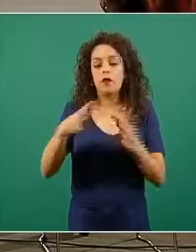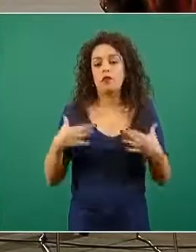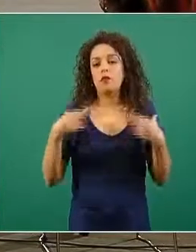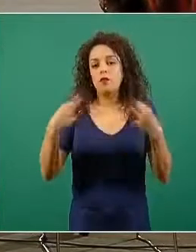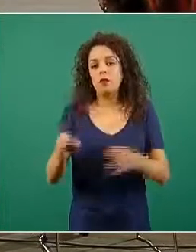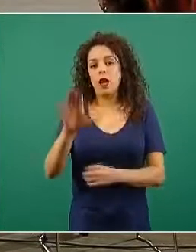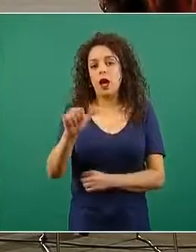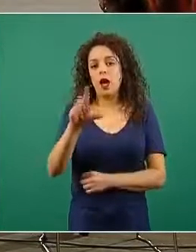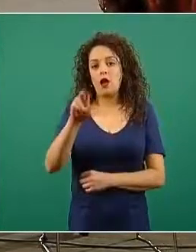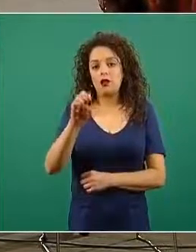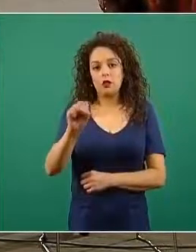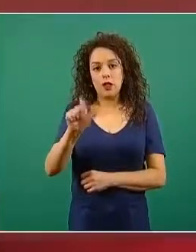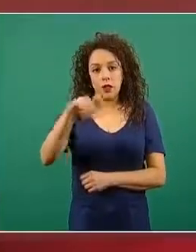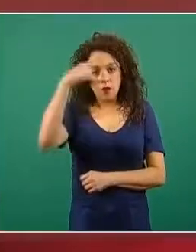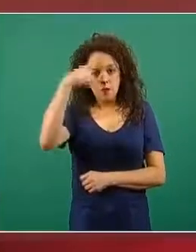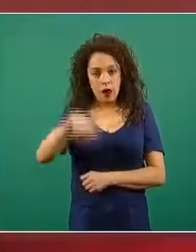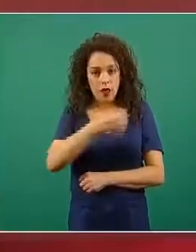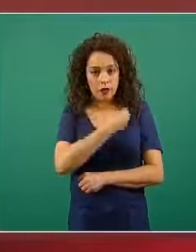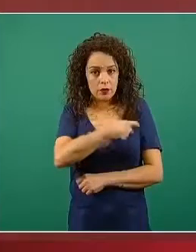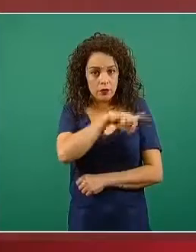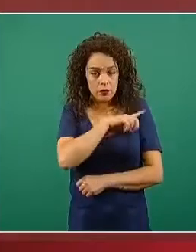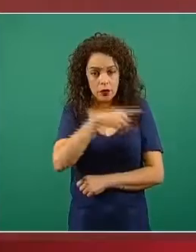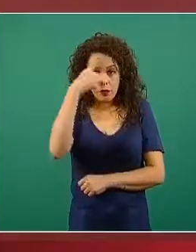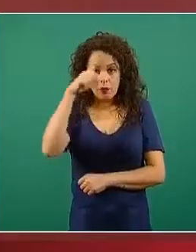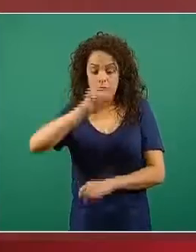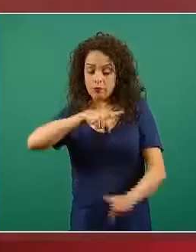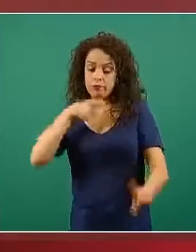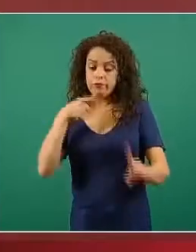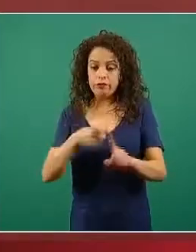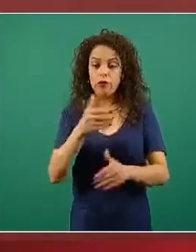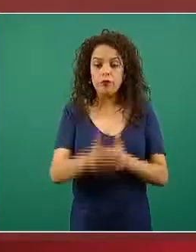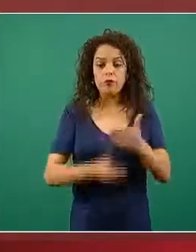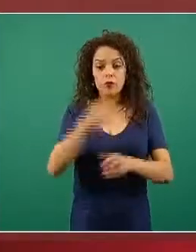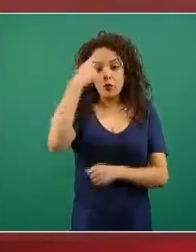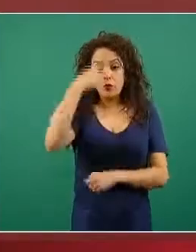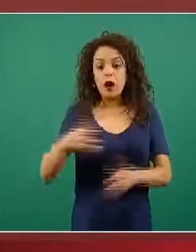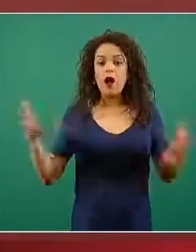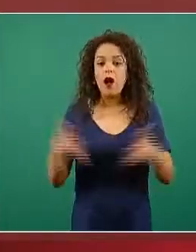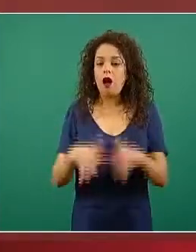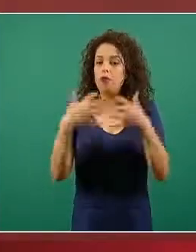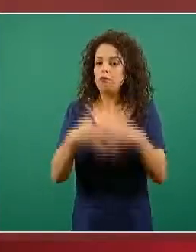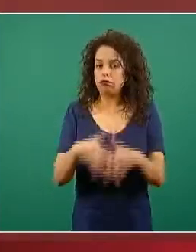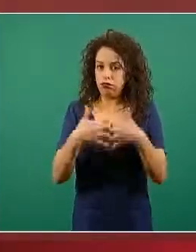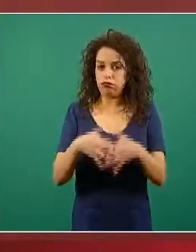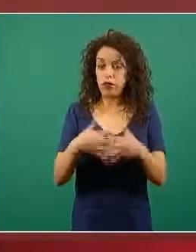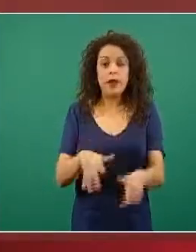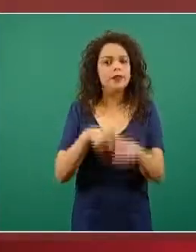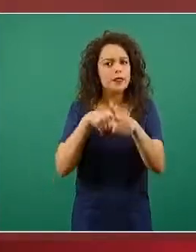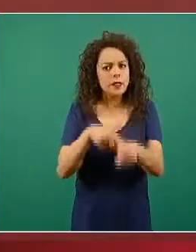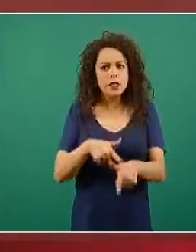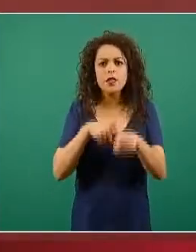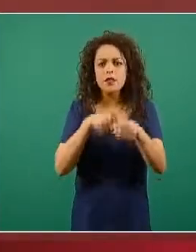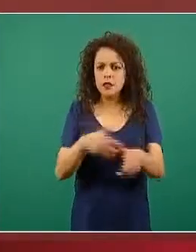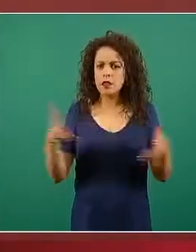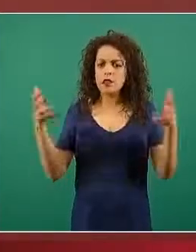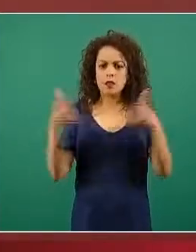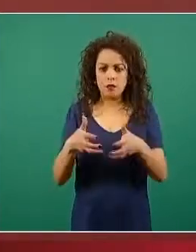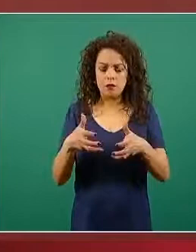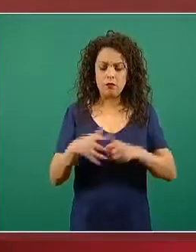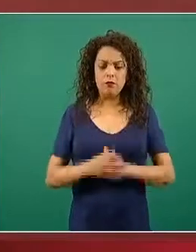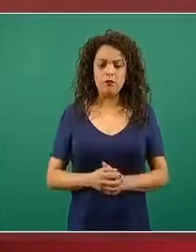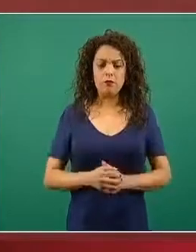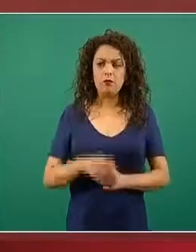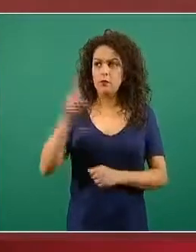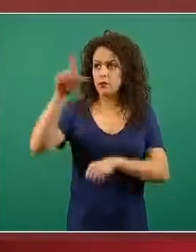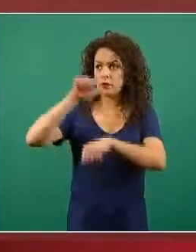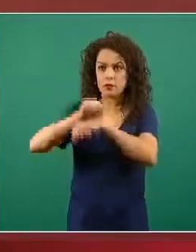Salud, en lo que respecta propiamente al proceso de fabricación. Se sigue fabricando en Argentina el producto